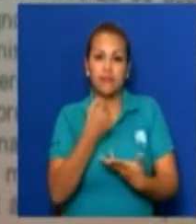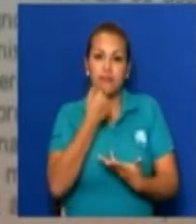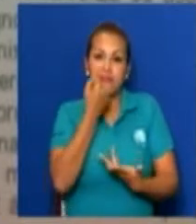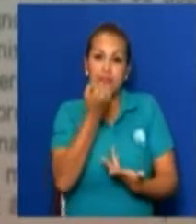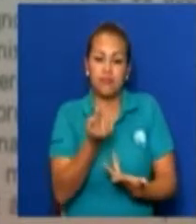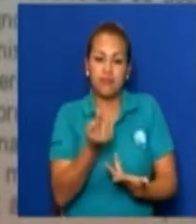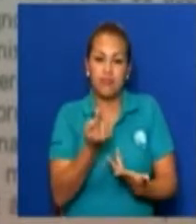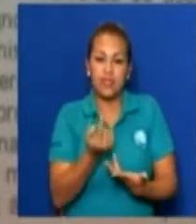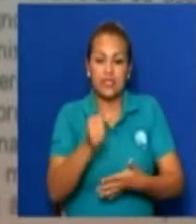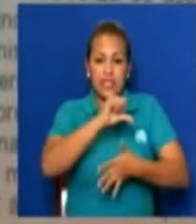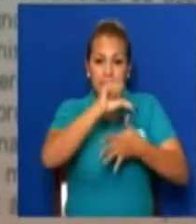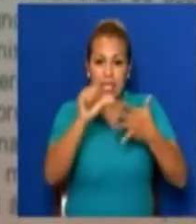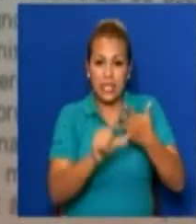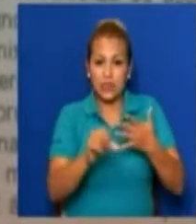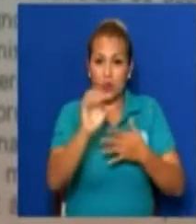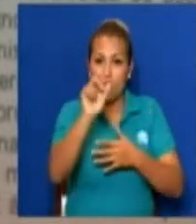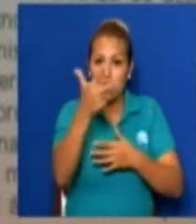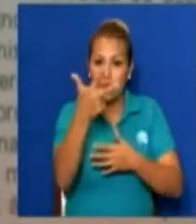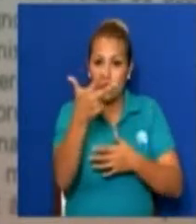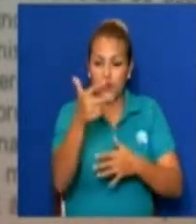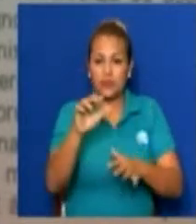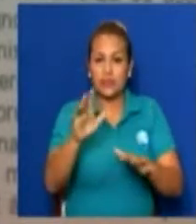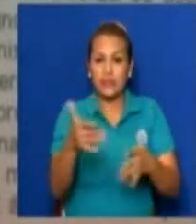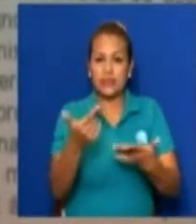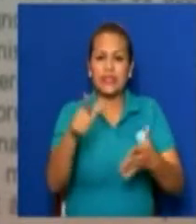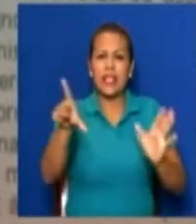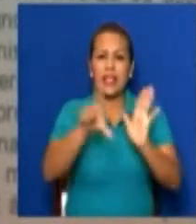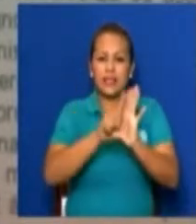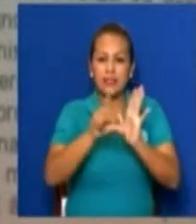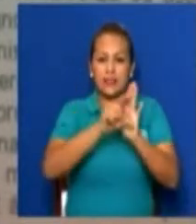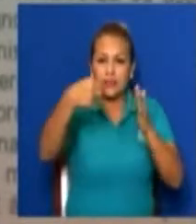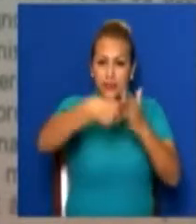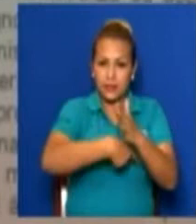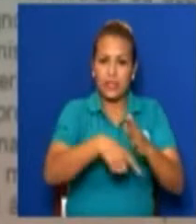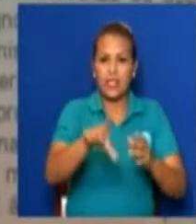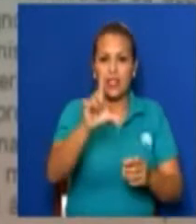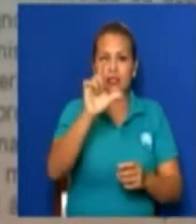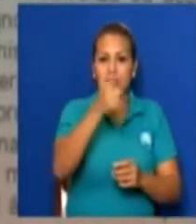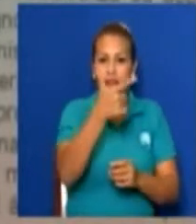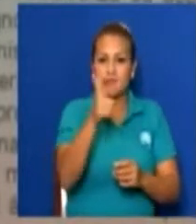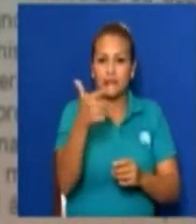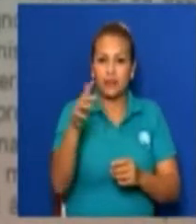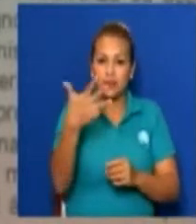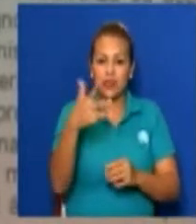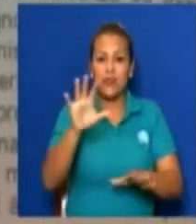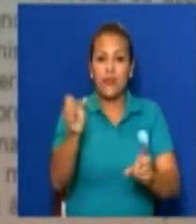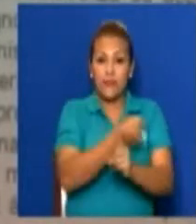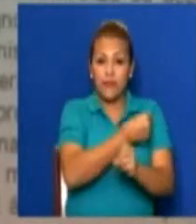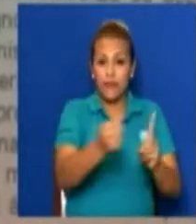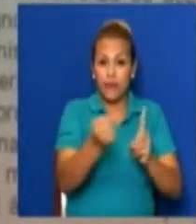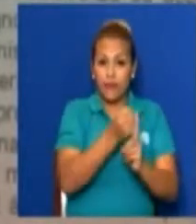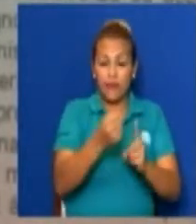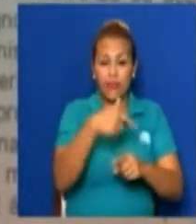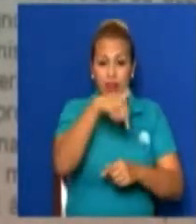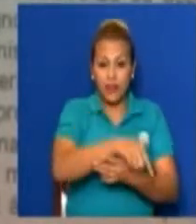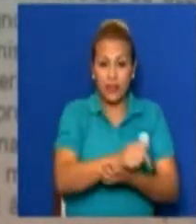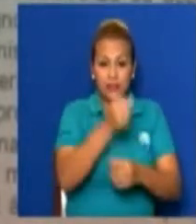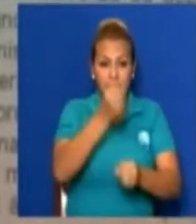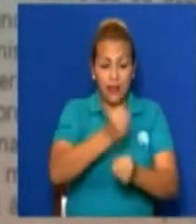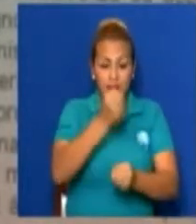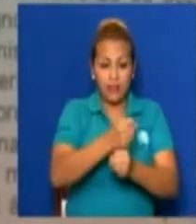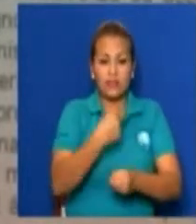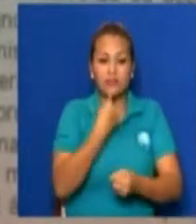Y dice el artículo 8 de la ley 779 que violencia laboral contra las mujeres es aquella